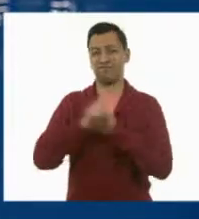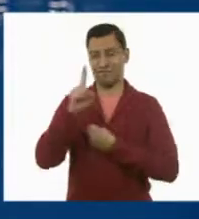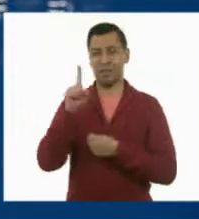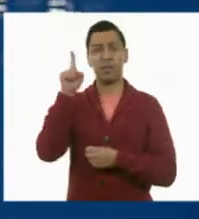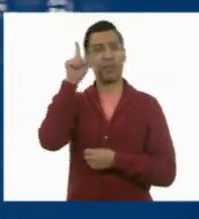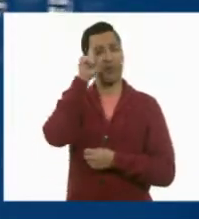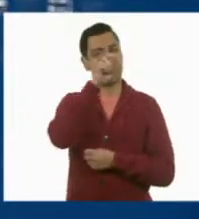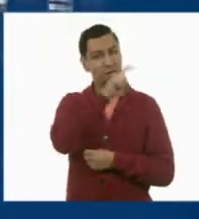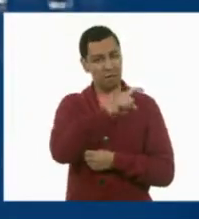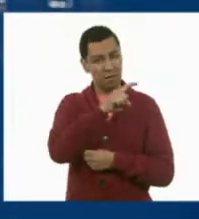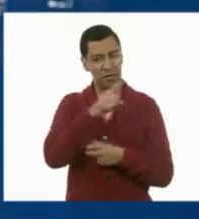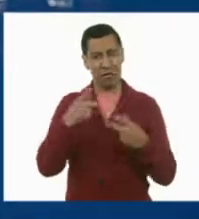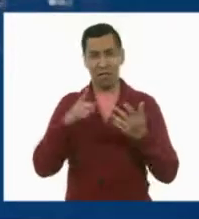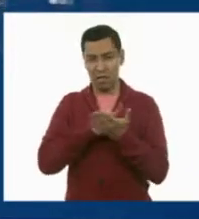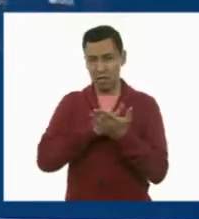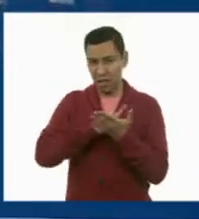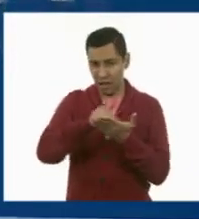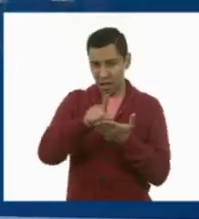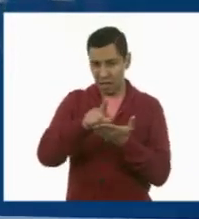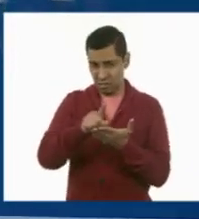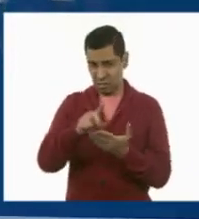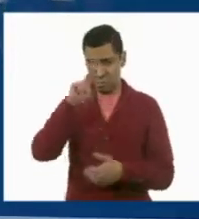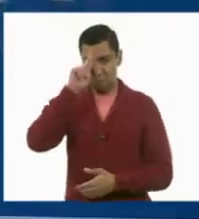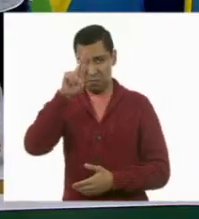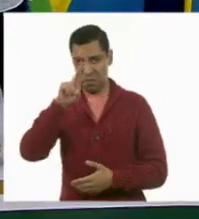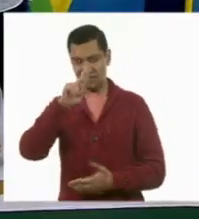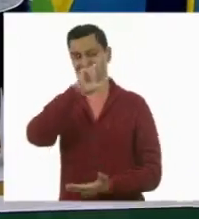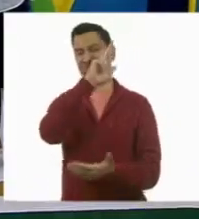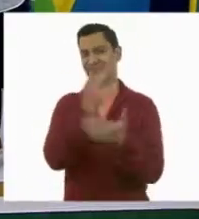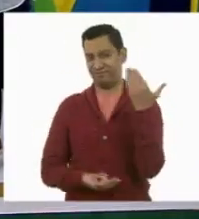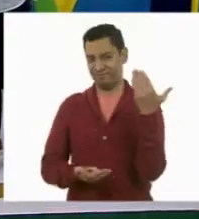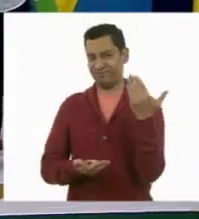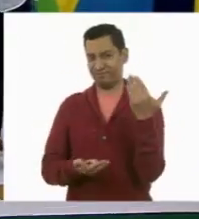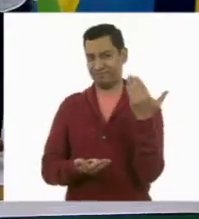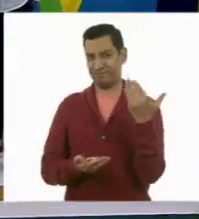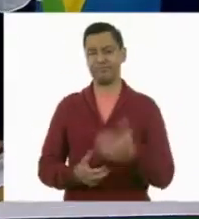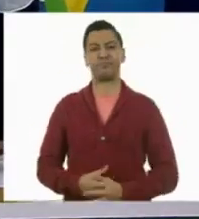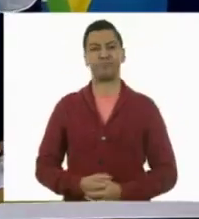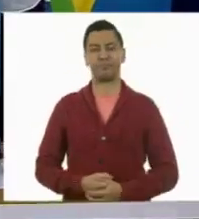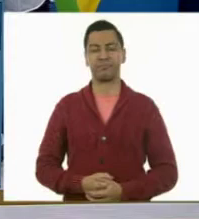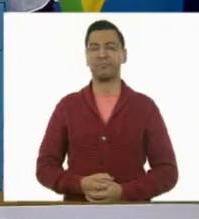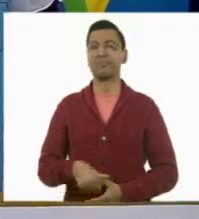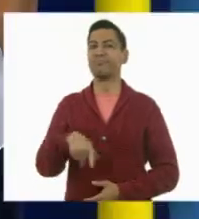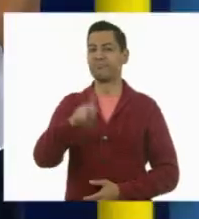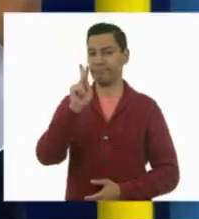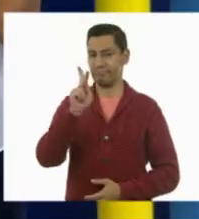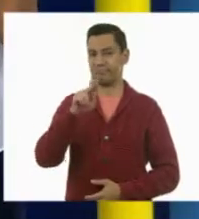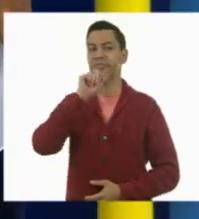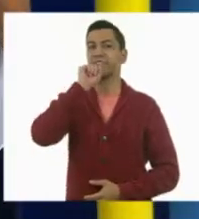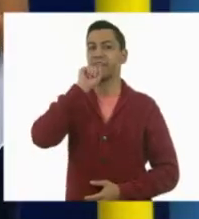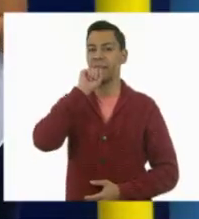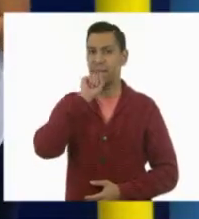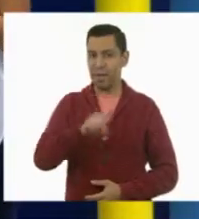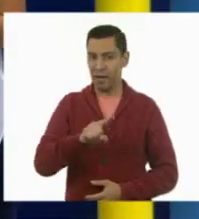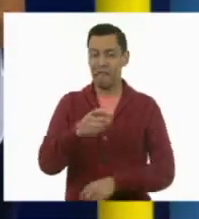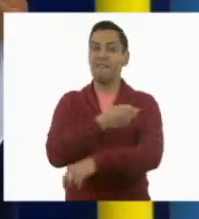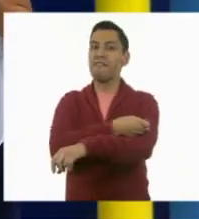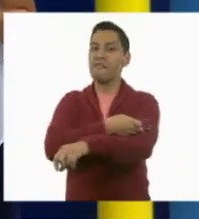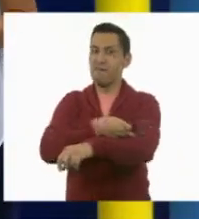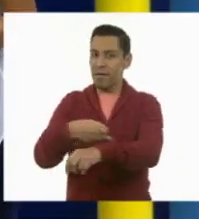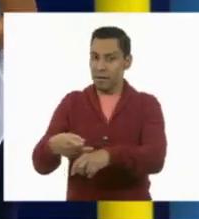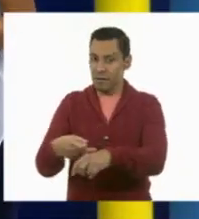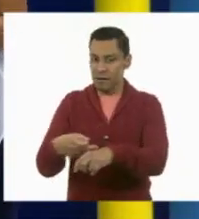que se vulneran sus derechos. Exacto. Exacto. Pero también nos dimos cuenta que nuestras familias